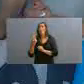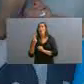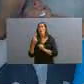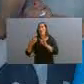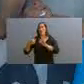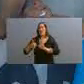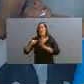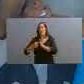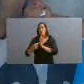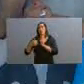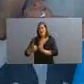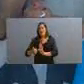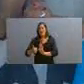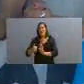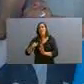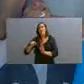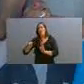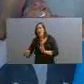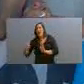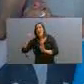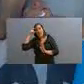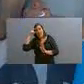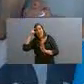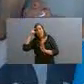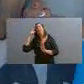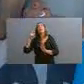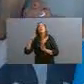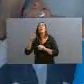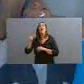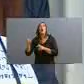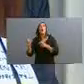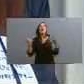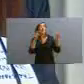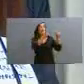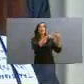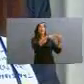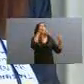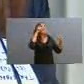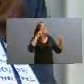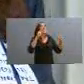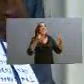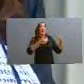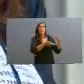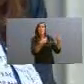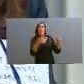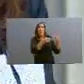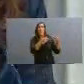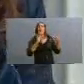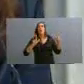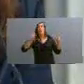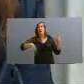6, inciso E, de la facultad atribuida a la Comisión Nacional de Ética Pública para solicitar